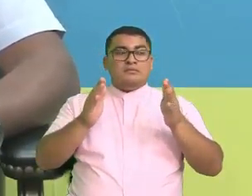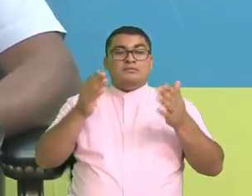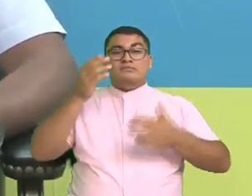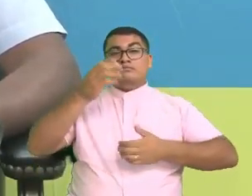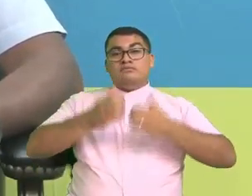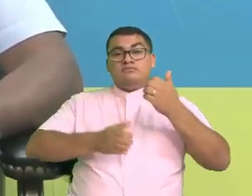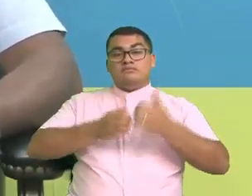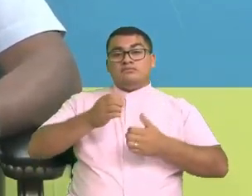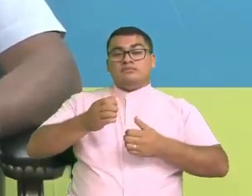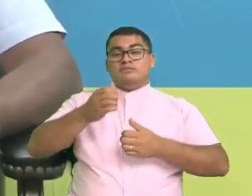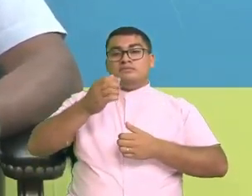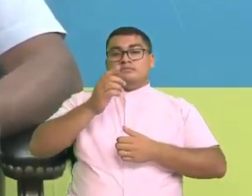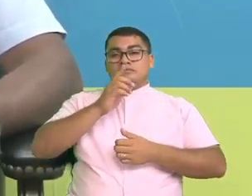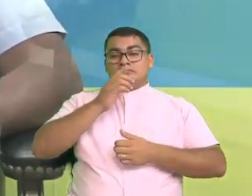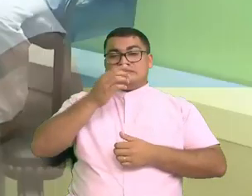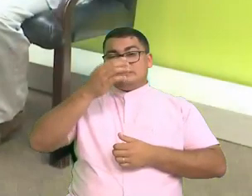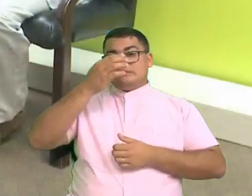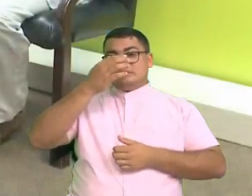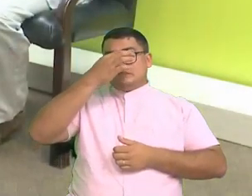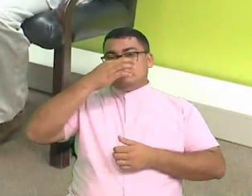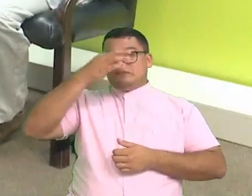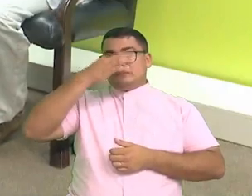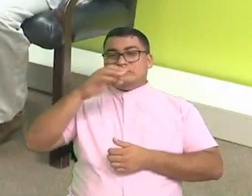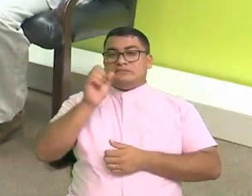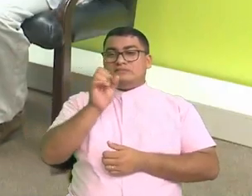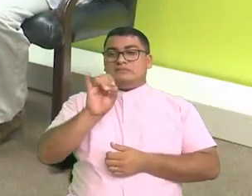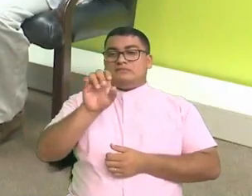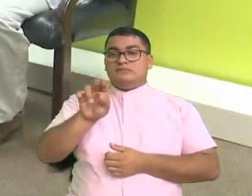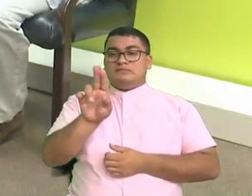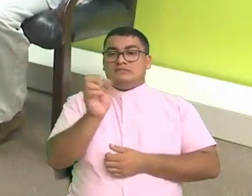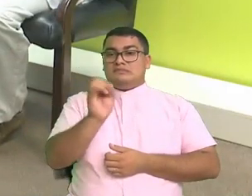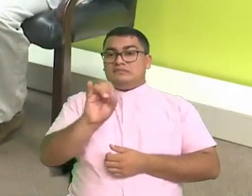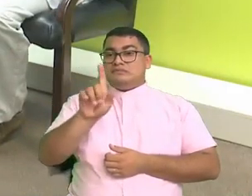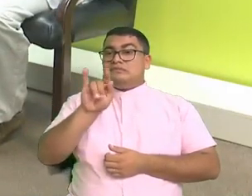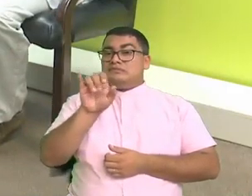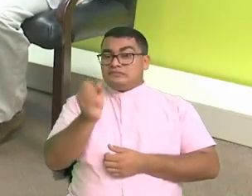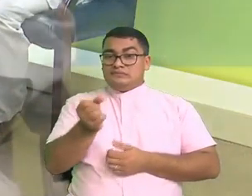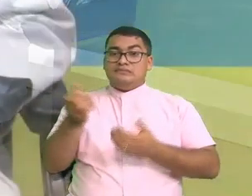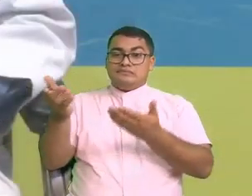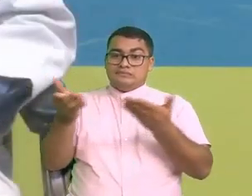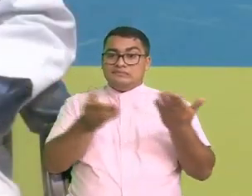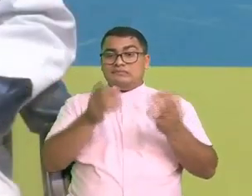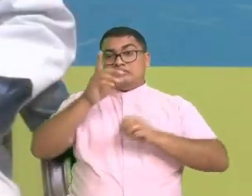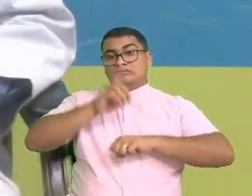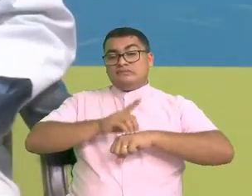crónica. Tenemos como invitado al doctor Hugo Honskin, quien es